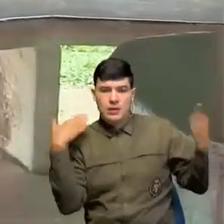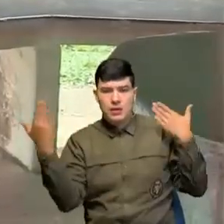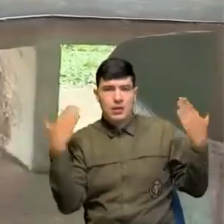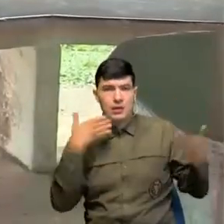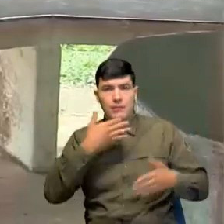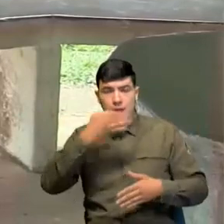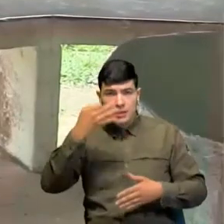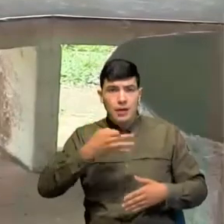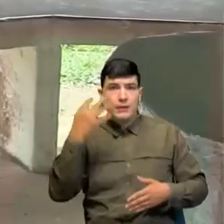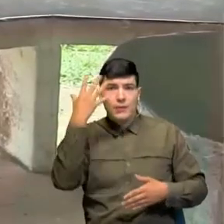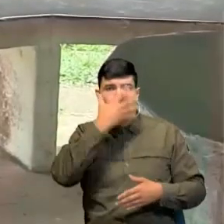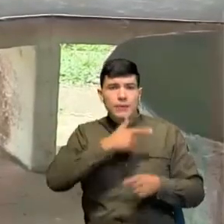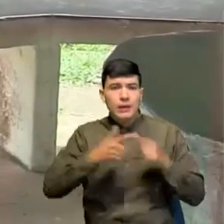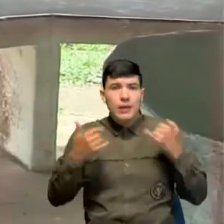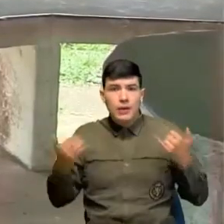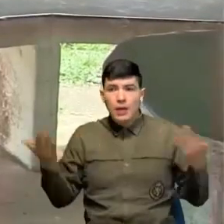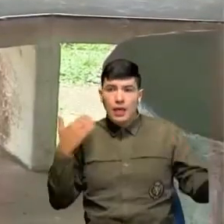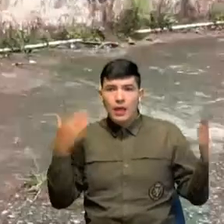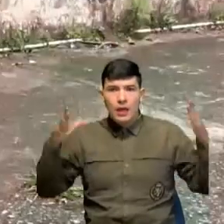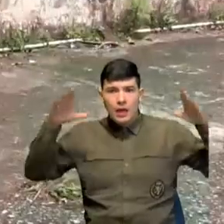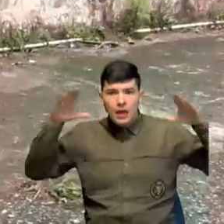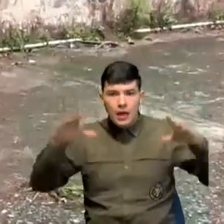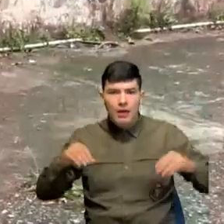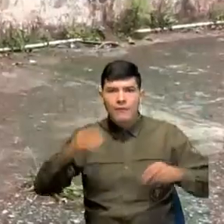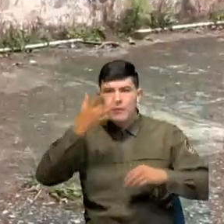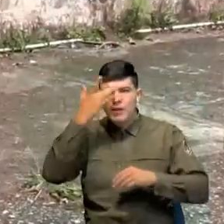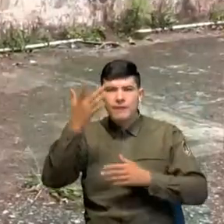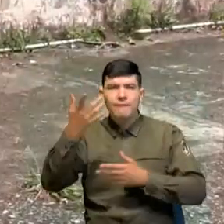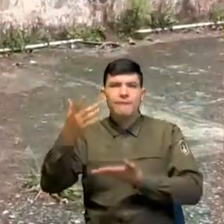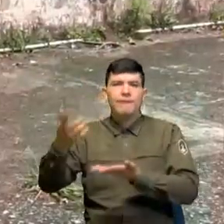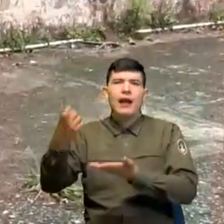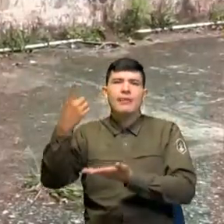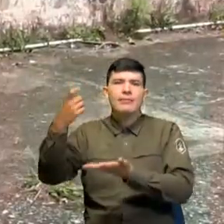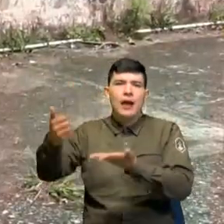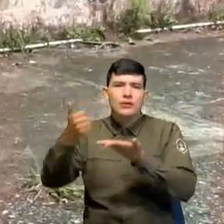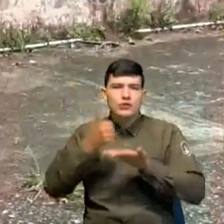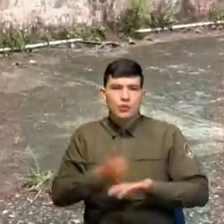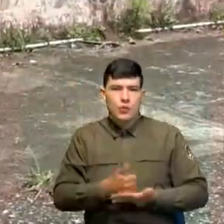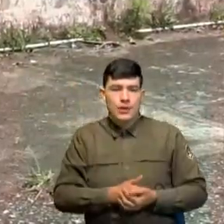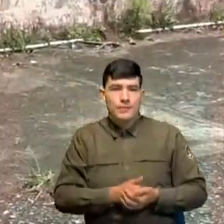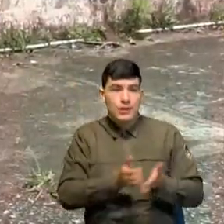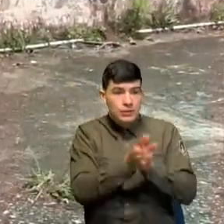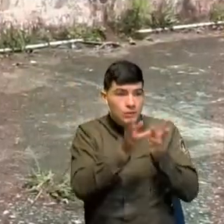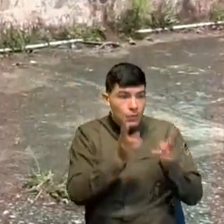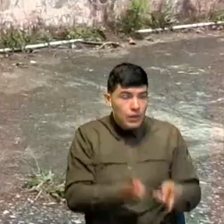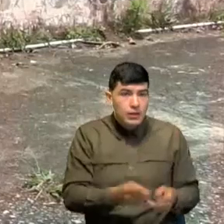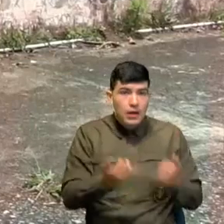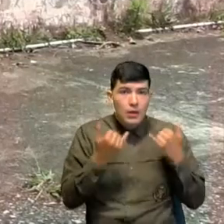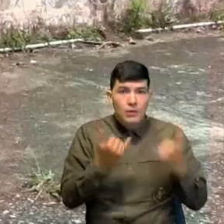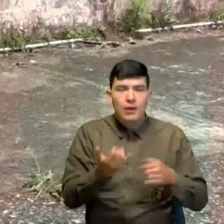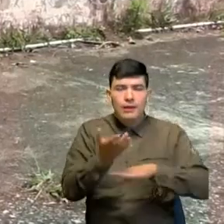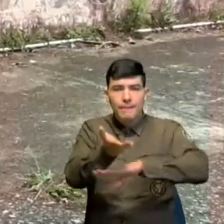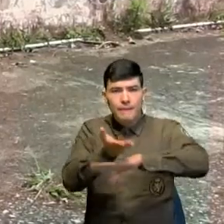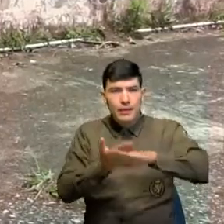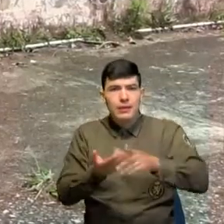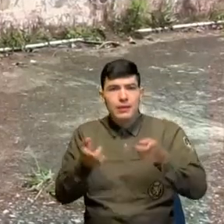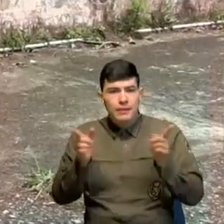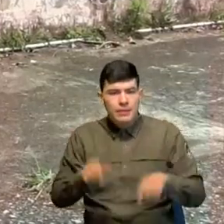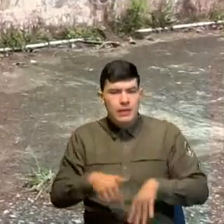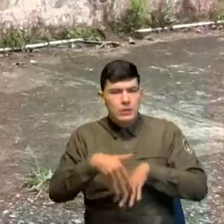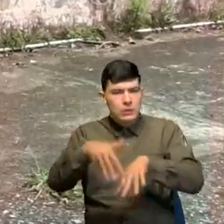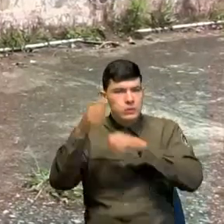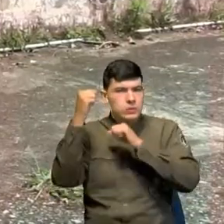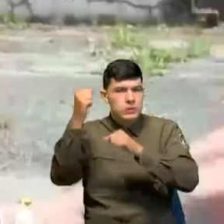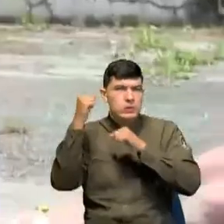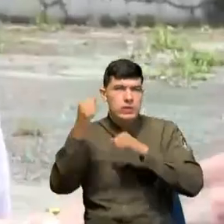créanme que el campo se está acabando. ¿Por qué? Por falta de ayudas. Y los actores principales, los alumnos, también hicieron el